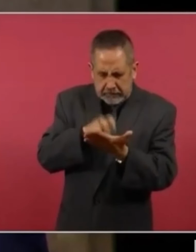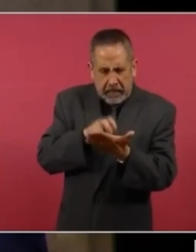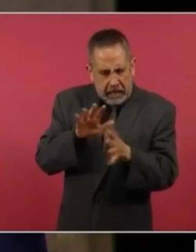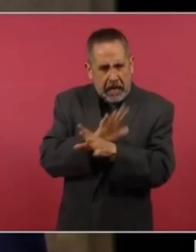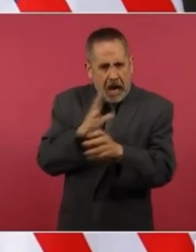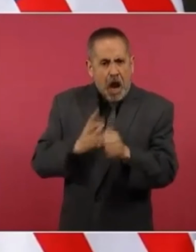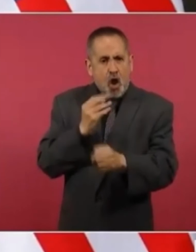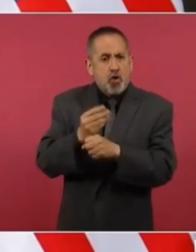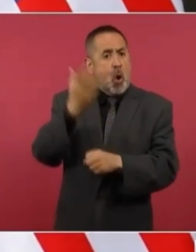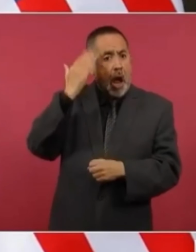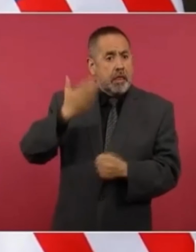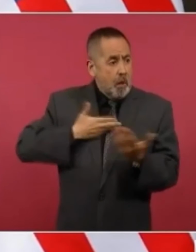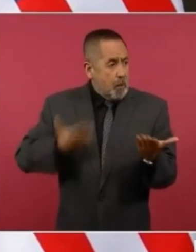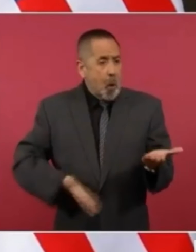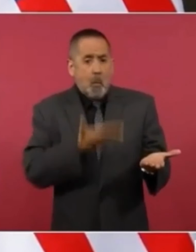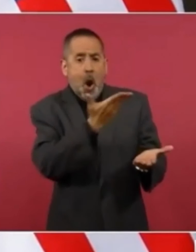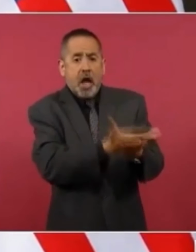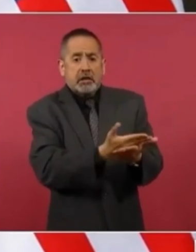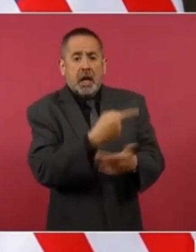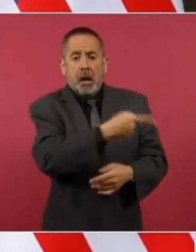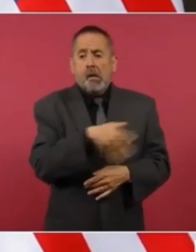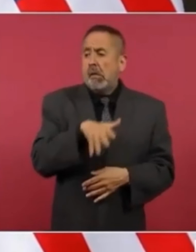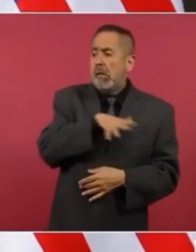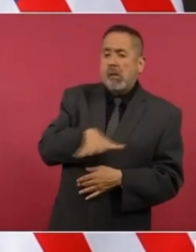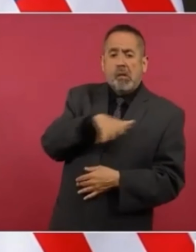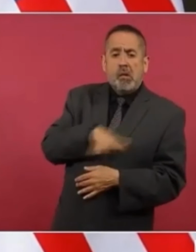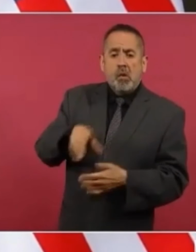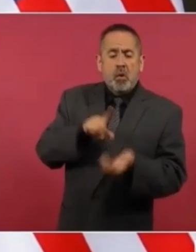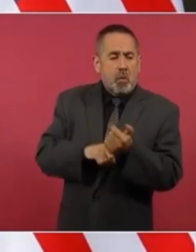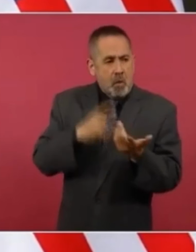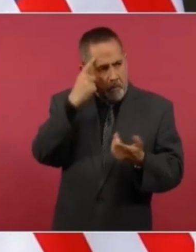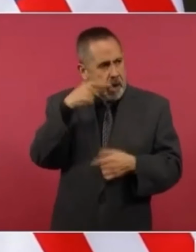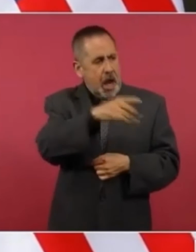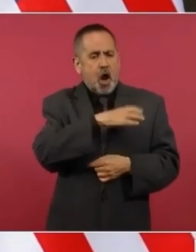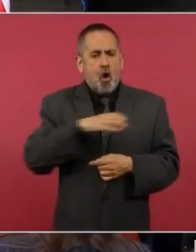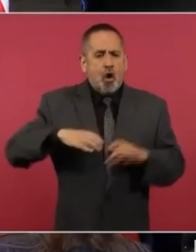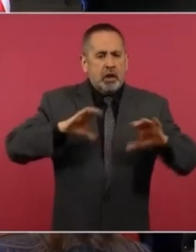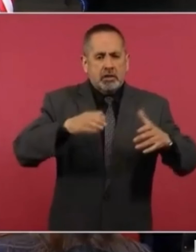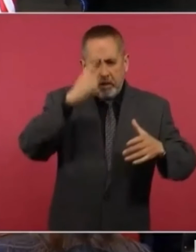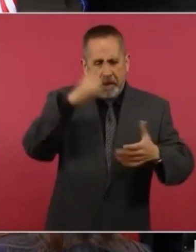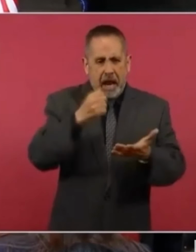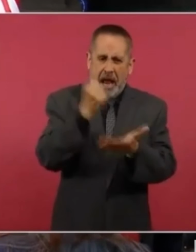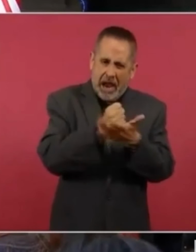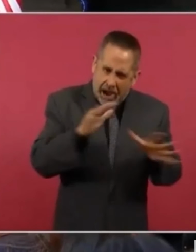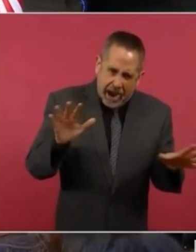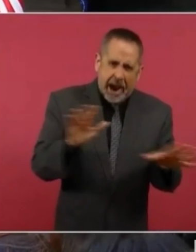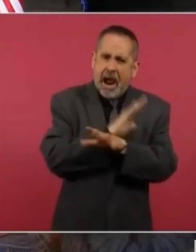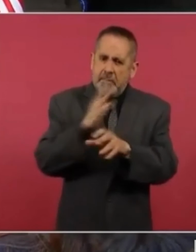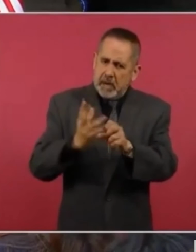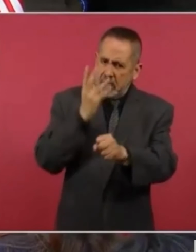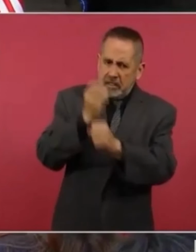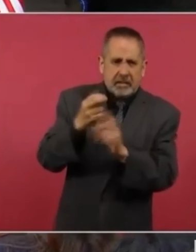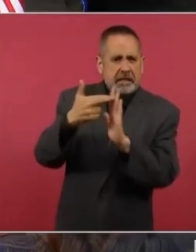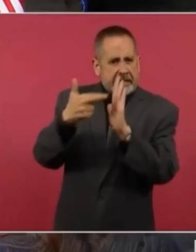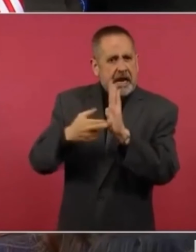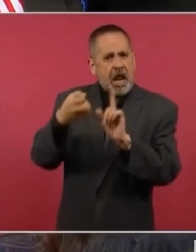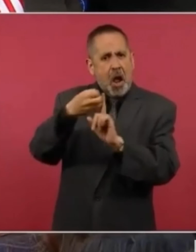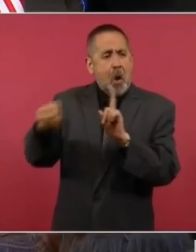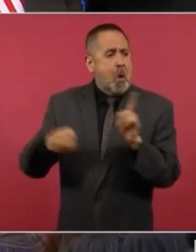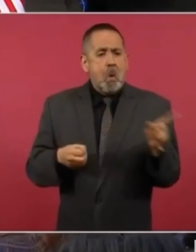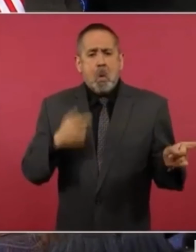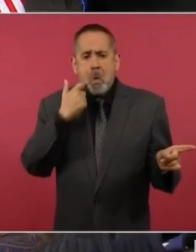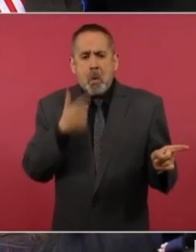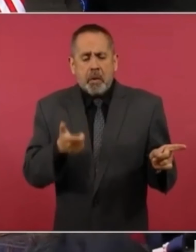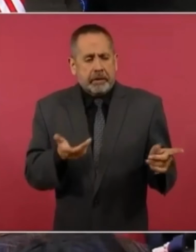que yo presenté para que lo tomara en cuenta el Congreso para reformar completamente el proceso. Primero,